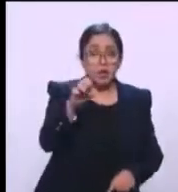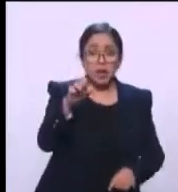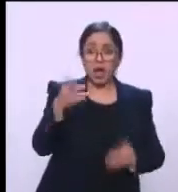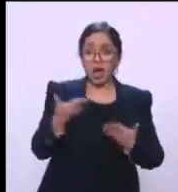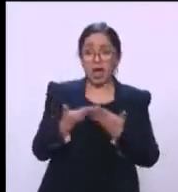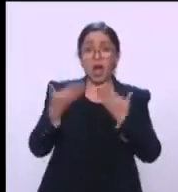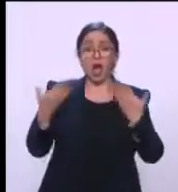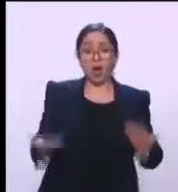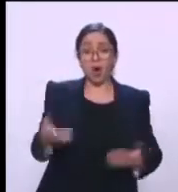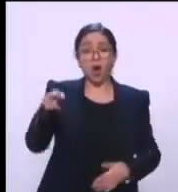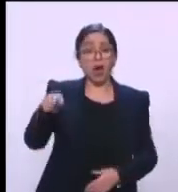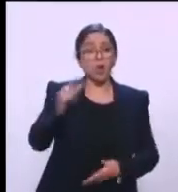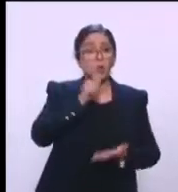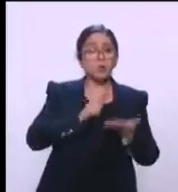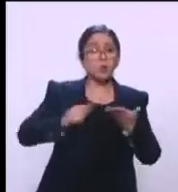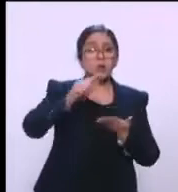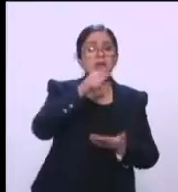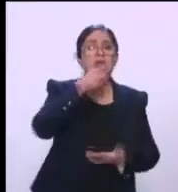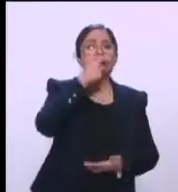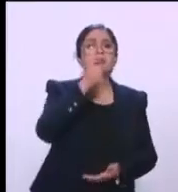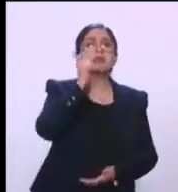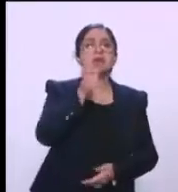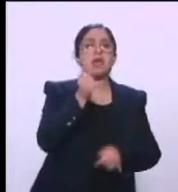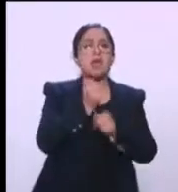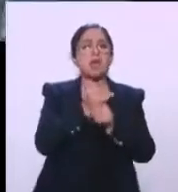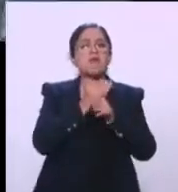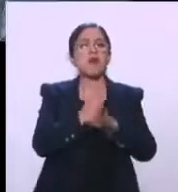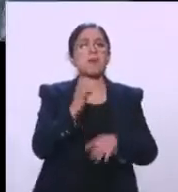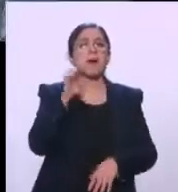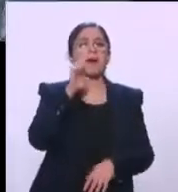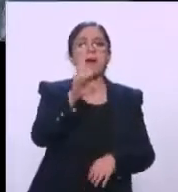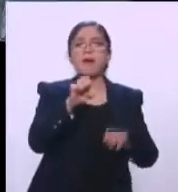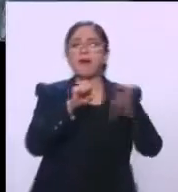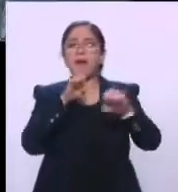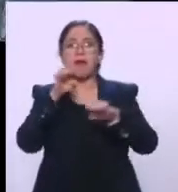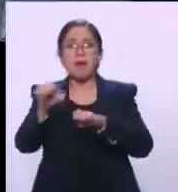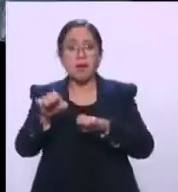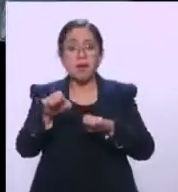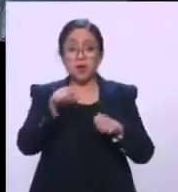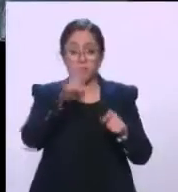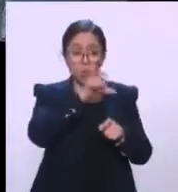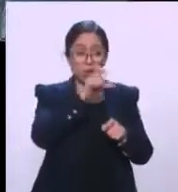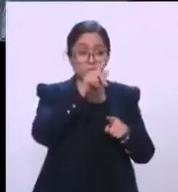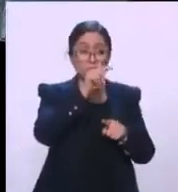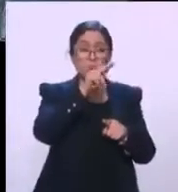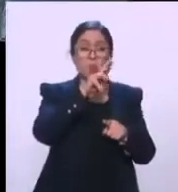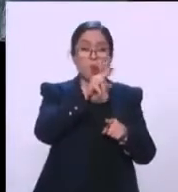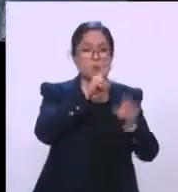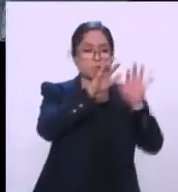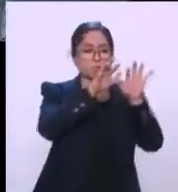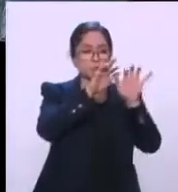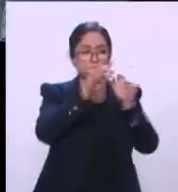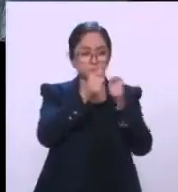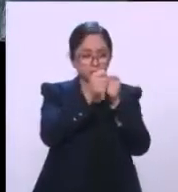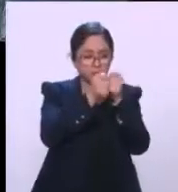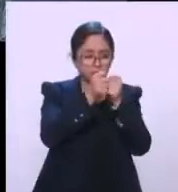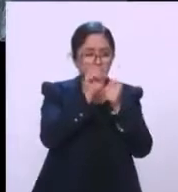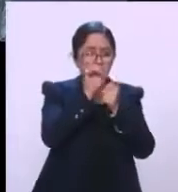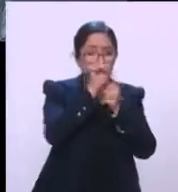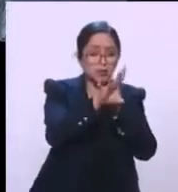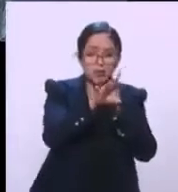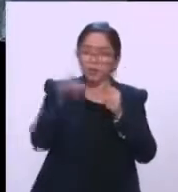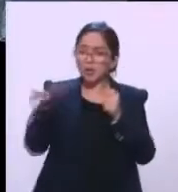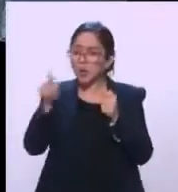a Trump como alguien que emite mensajes engañosos. Fue un minuto después de que Trump hubiera publicado ese tuit